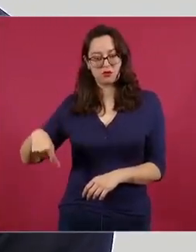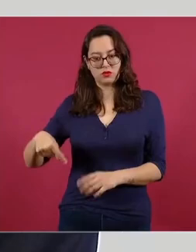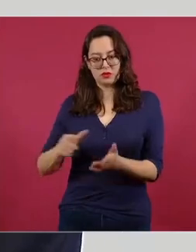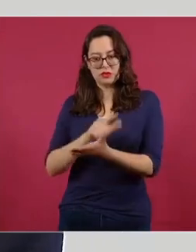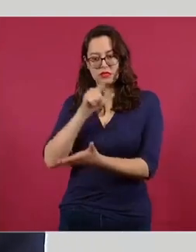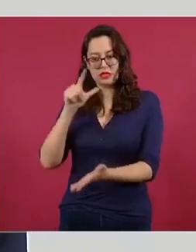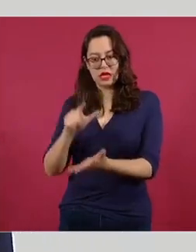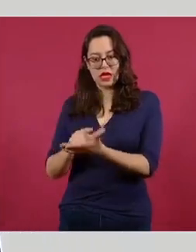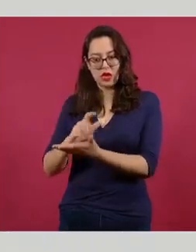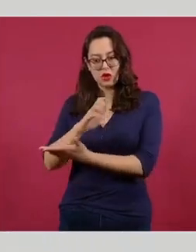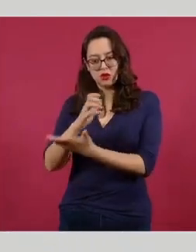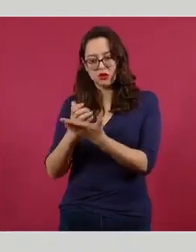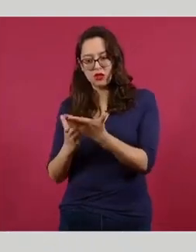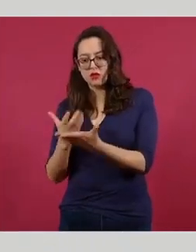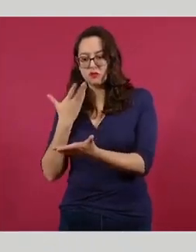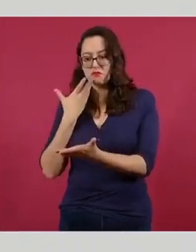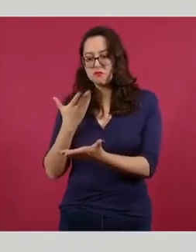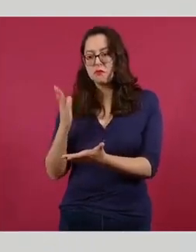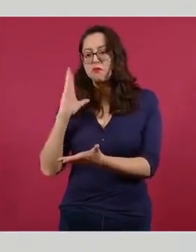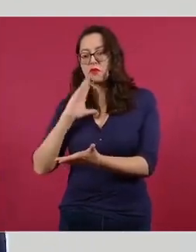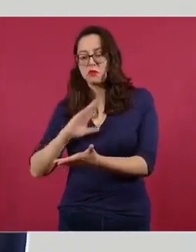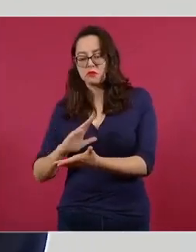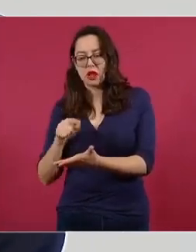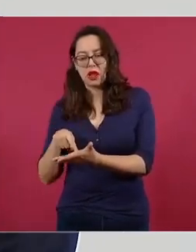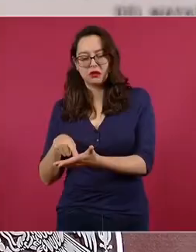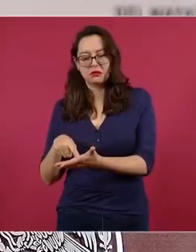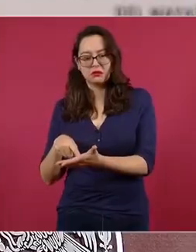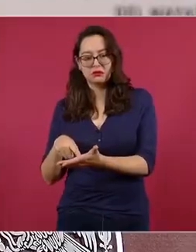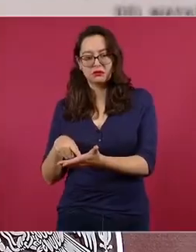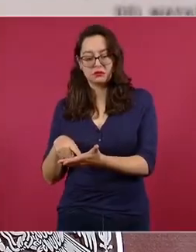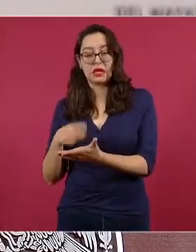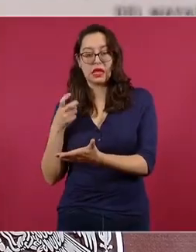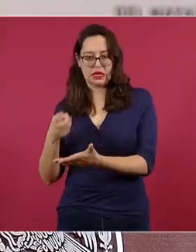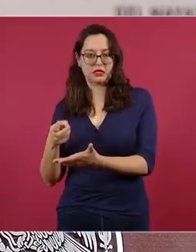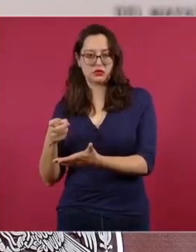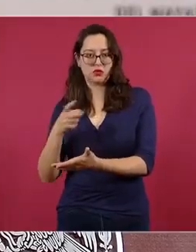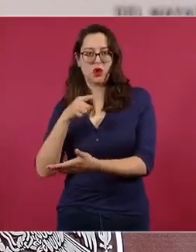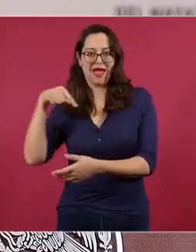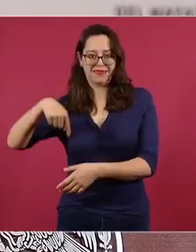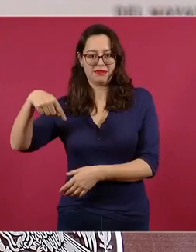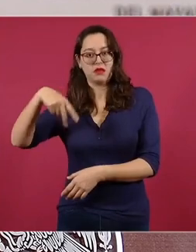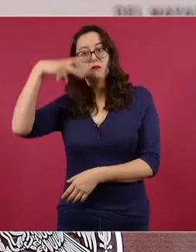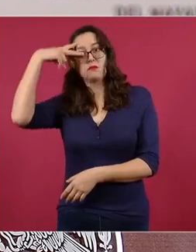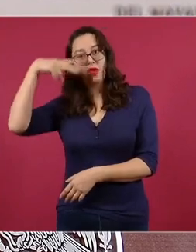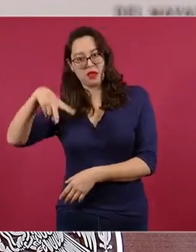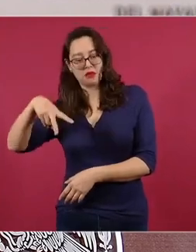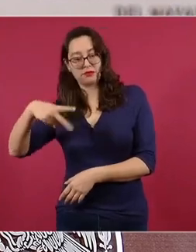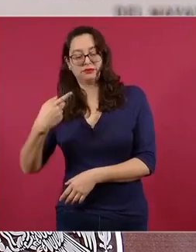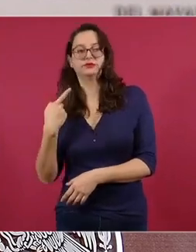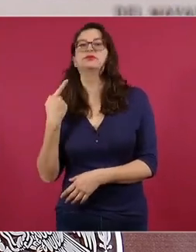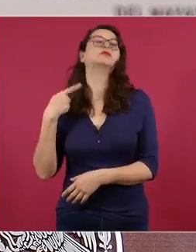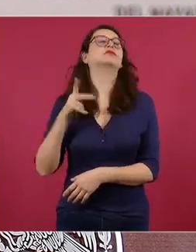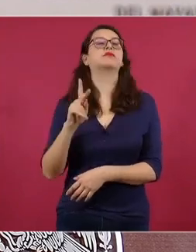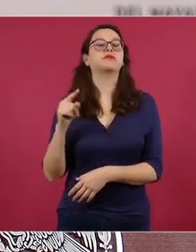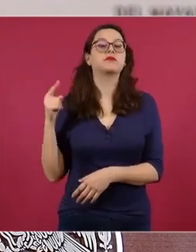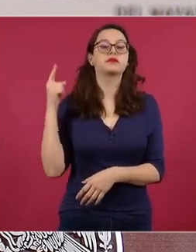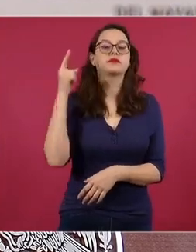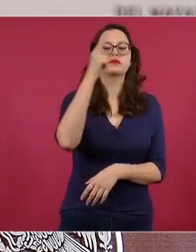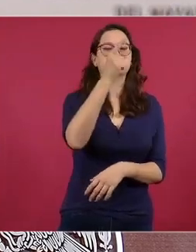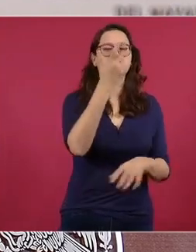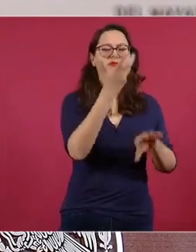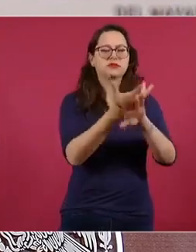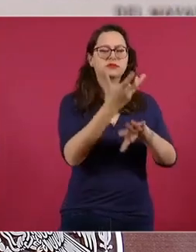está sometido a la jurisdicción de otro país es que, habiéndose realizado actividades ilícitas en México,